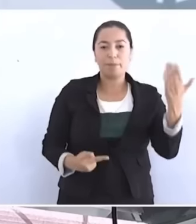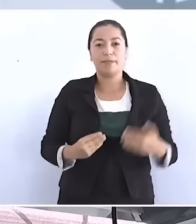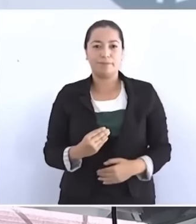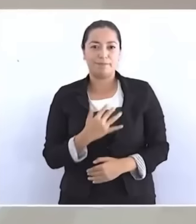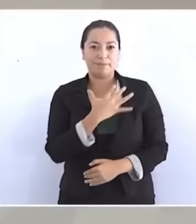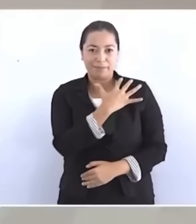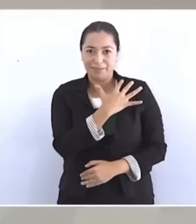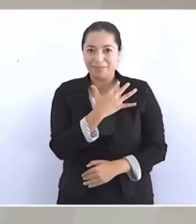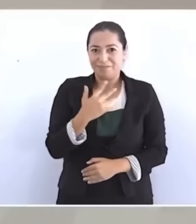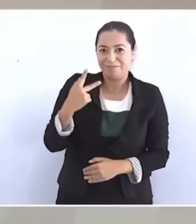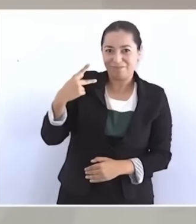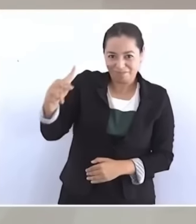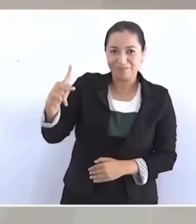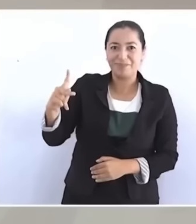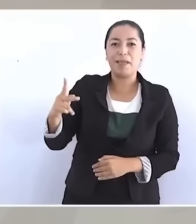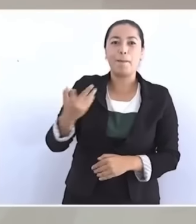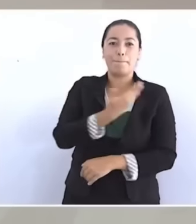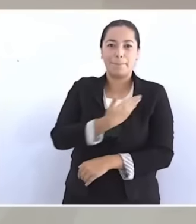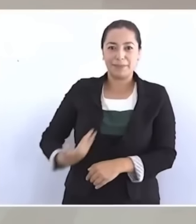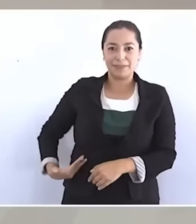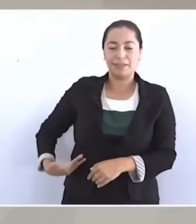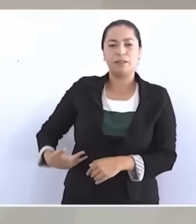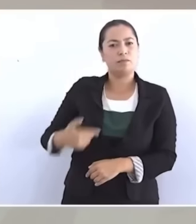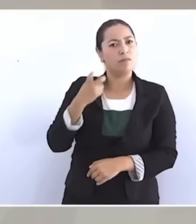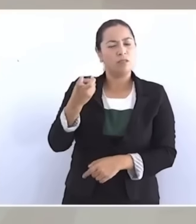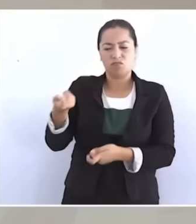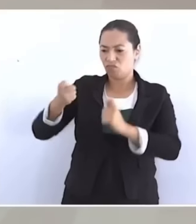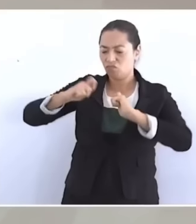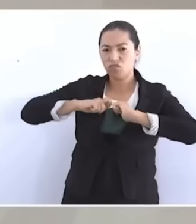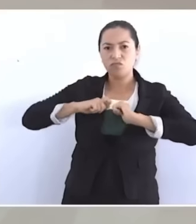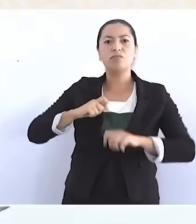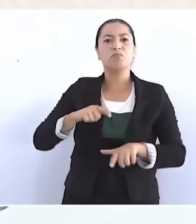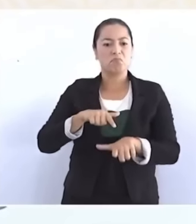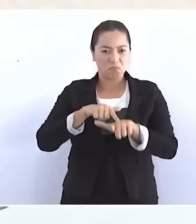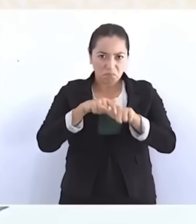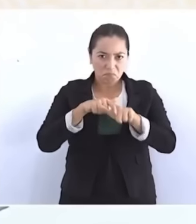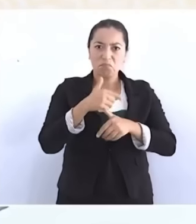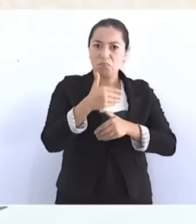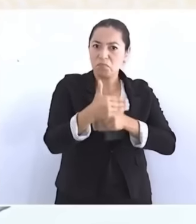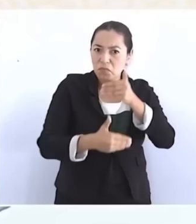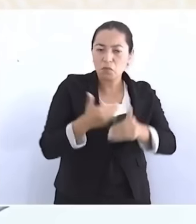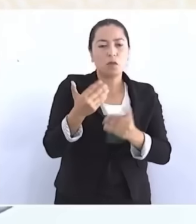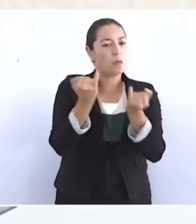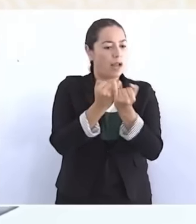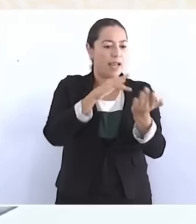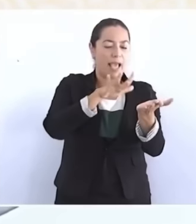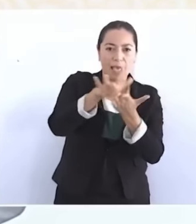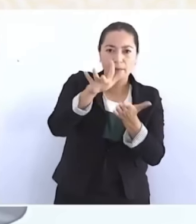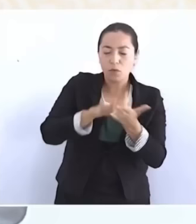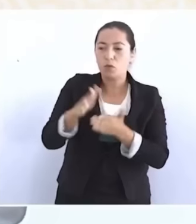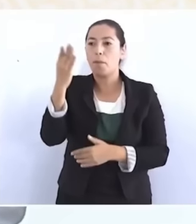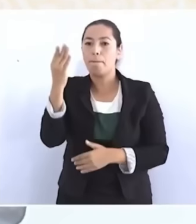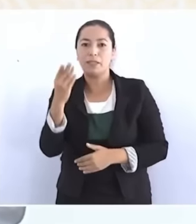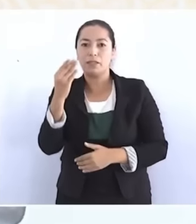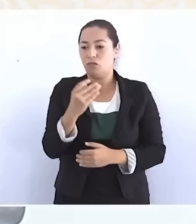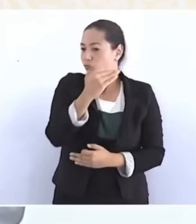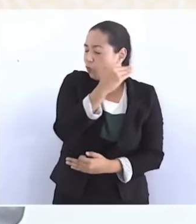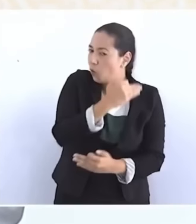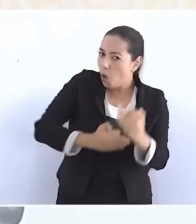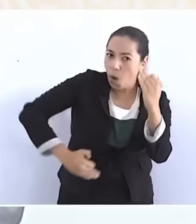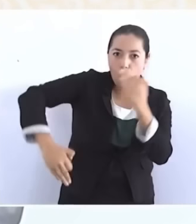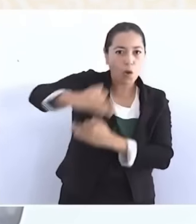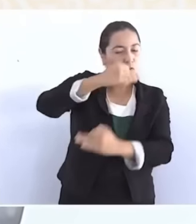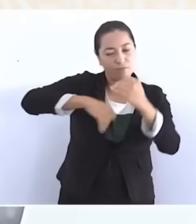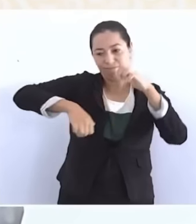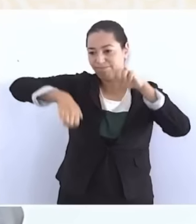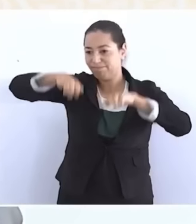presidente. Vamos a continuar con el apoyo, la pensión universal a todos los